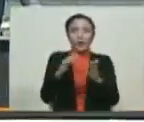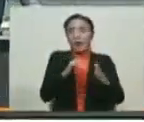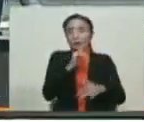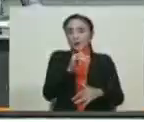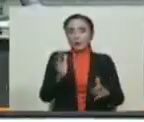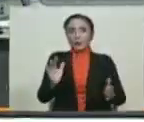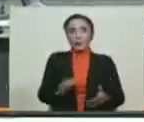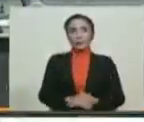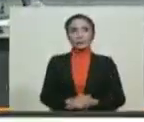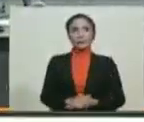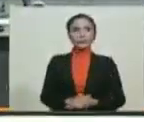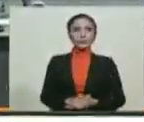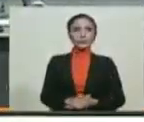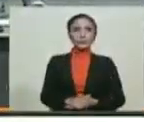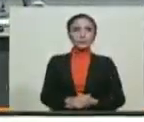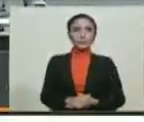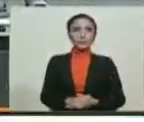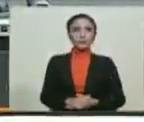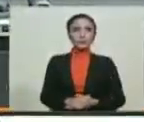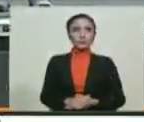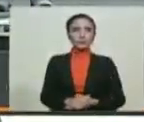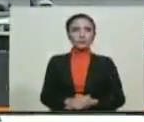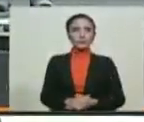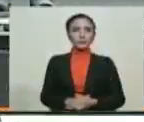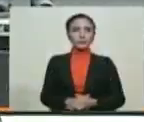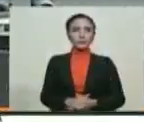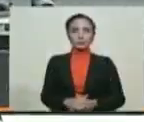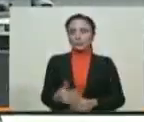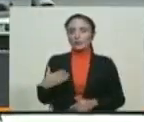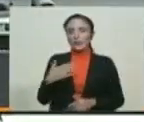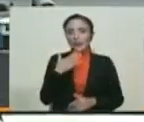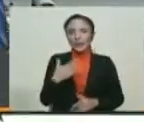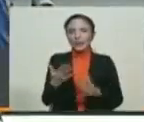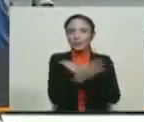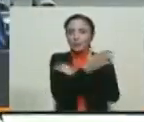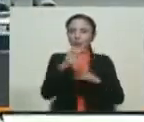si yo quiero agradecer portuguesa